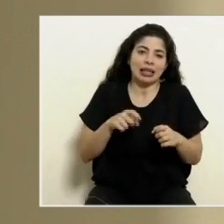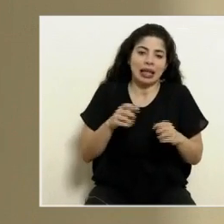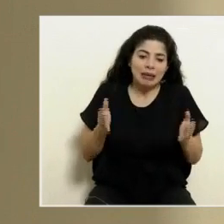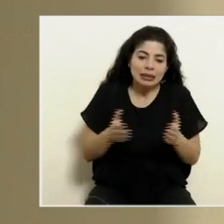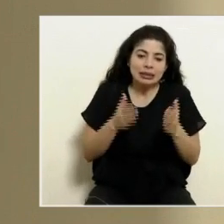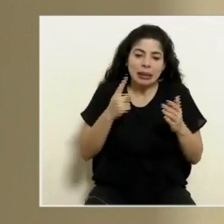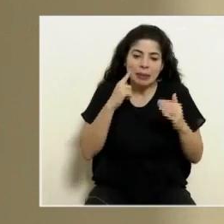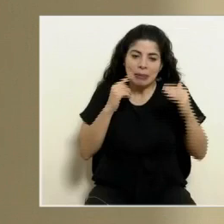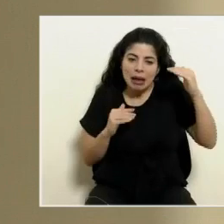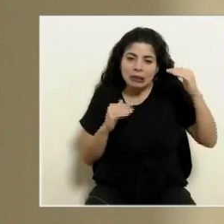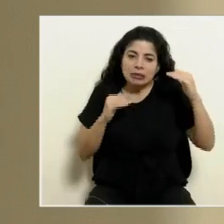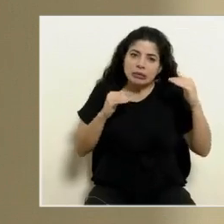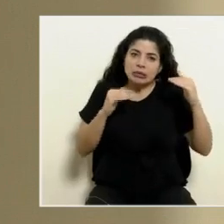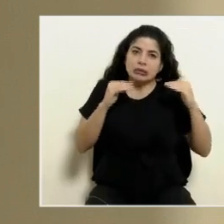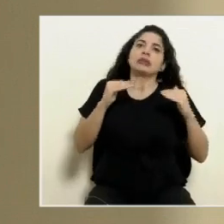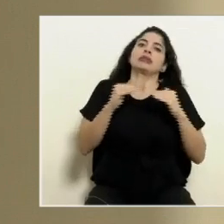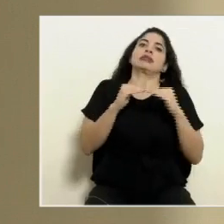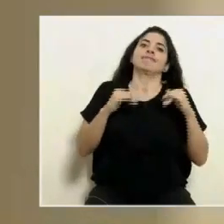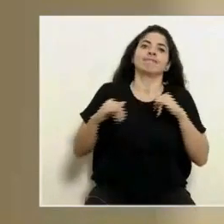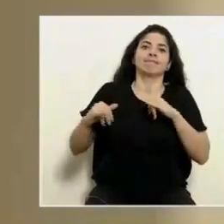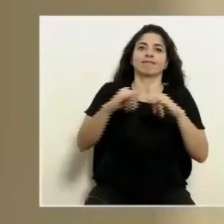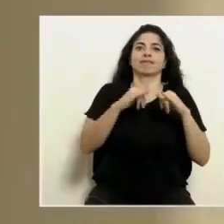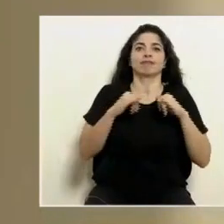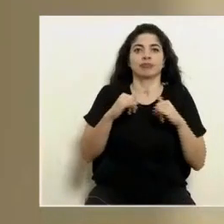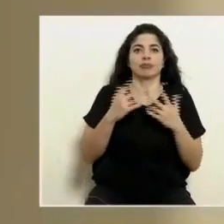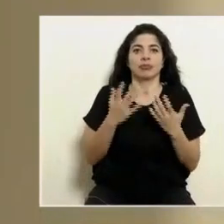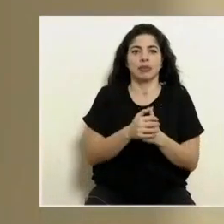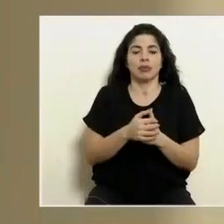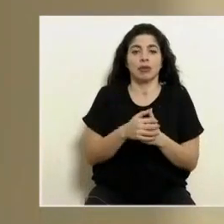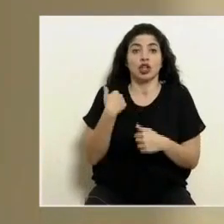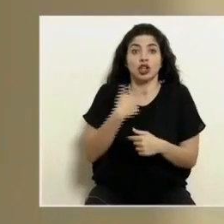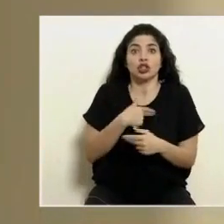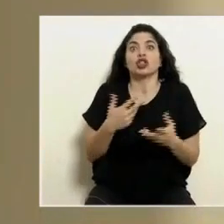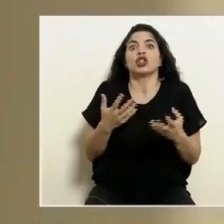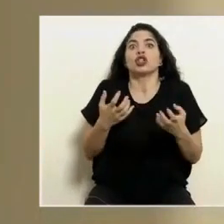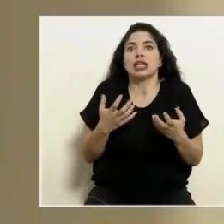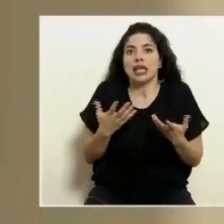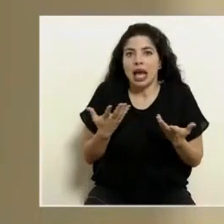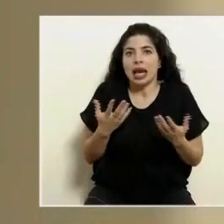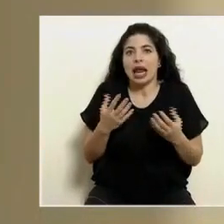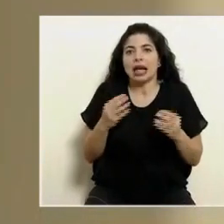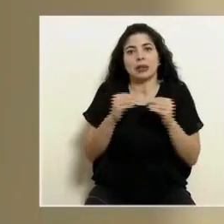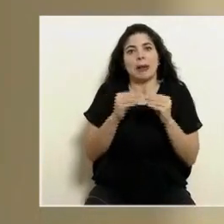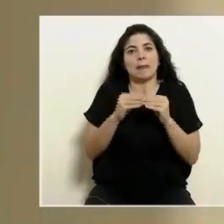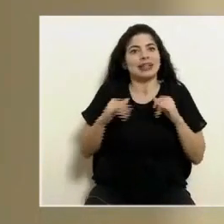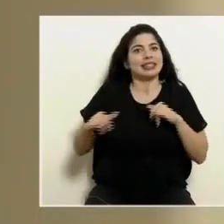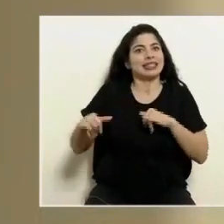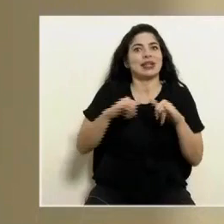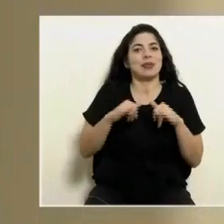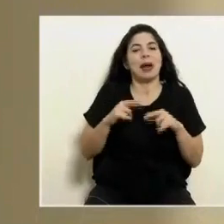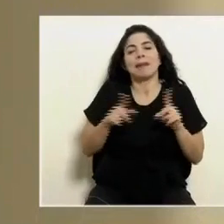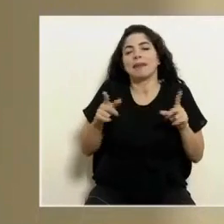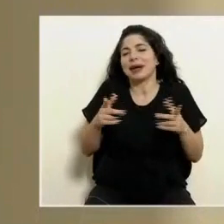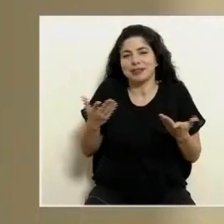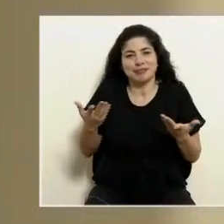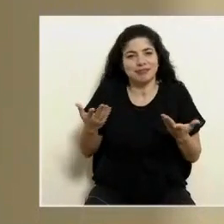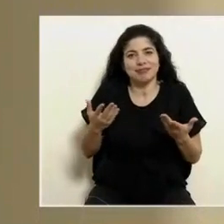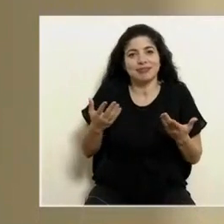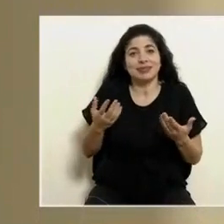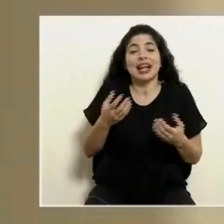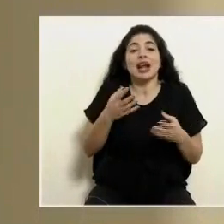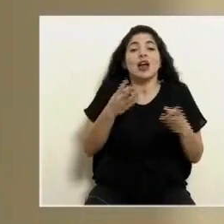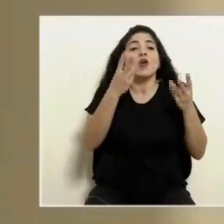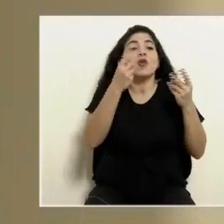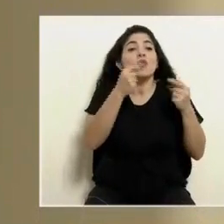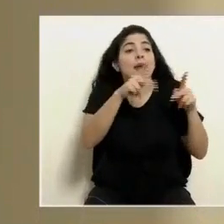esas brechas que se han dado y que pues lo que quisiéramos obviamente es que fuera lo más homogéneo posible. Pero sí, la densidad